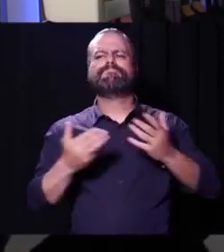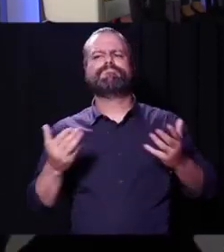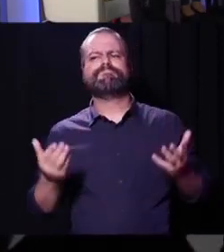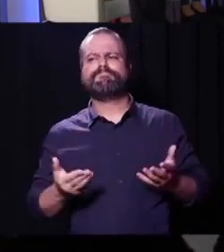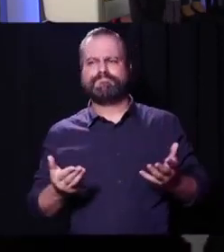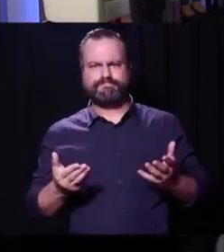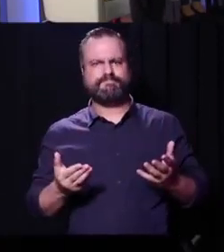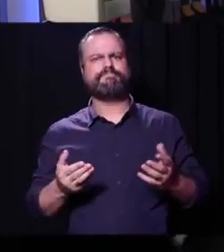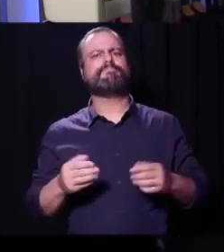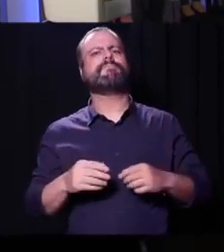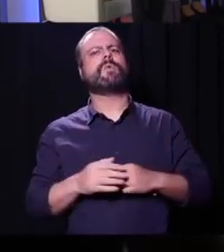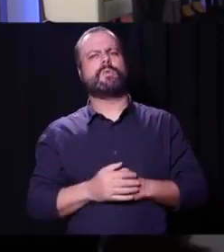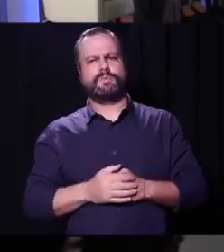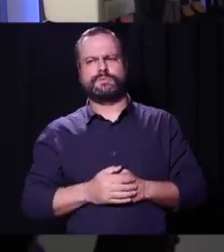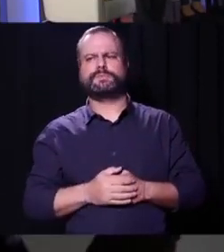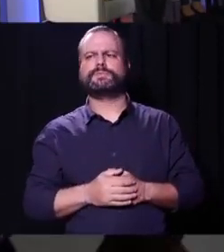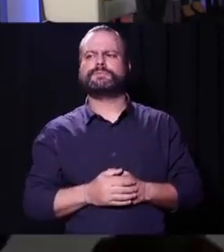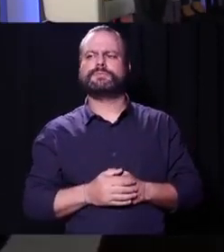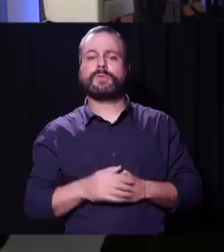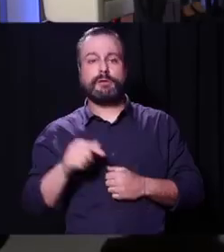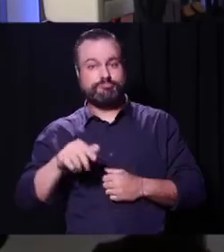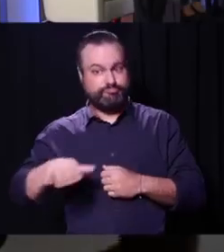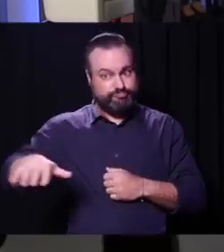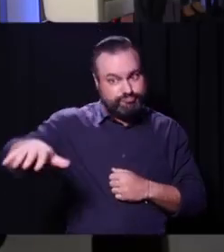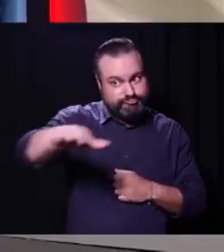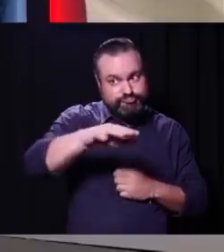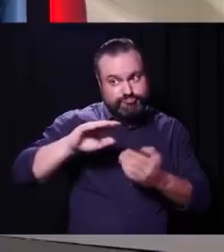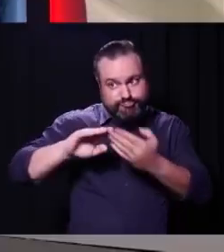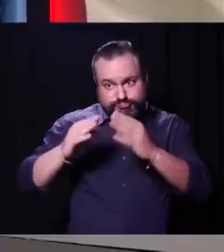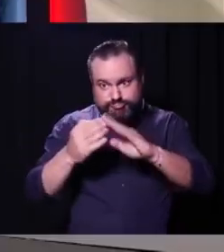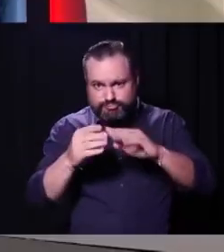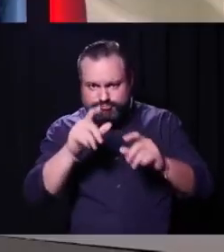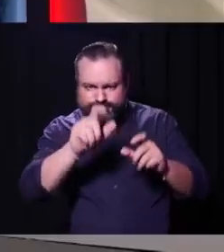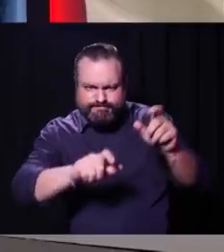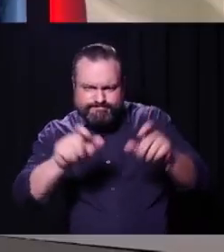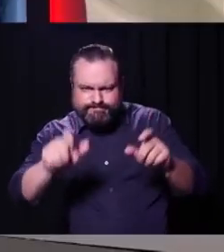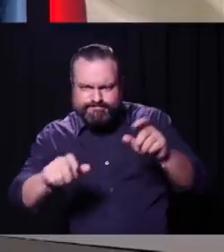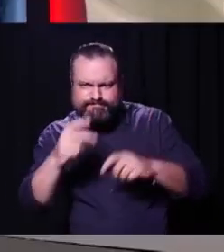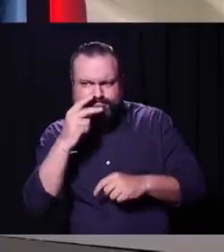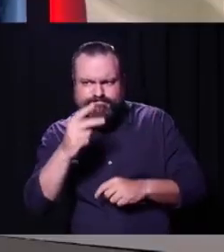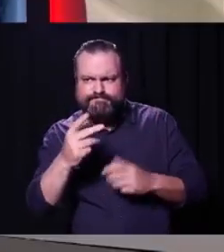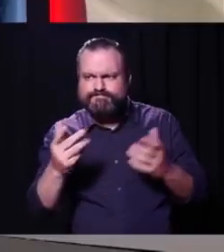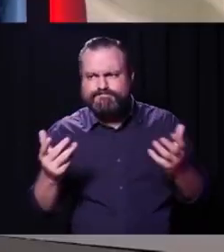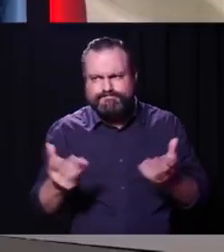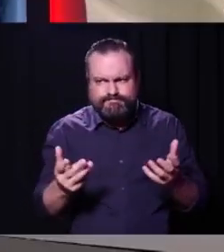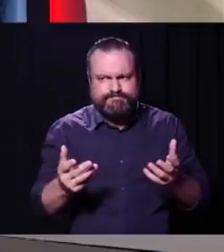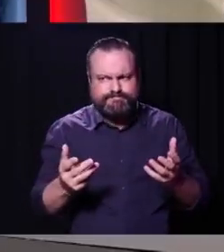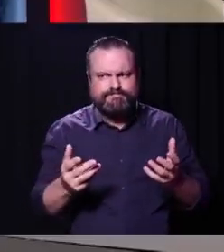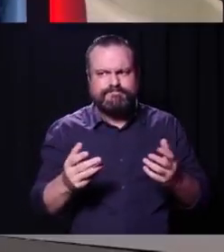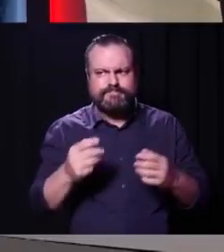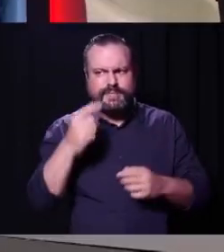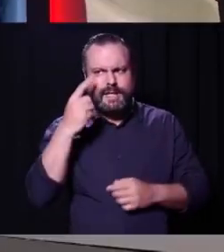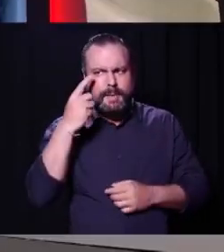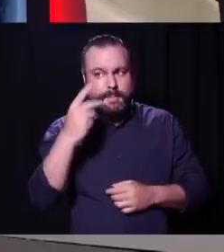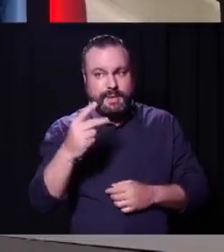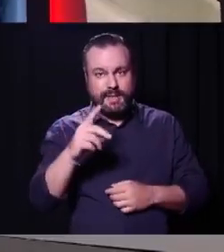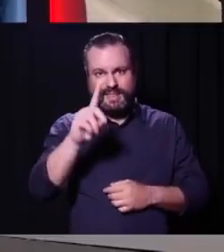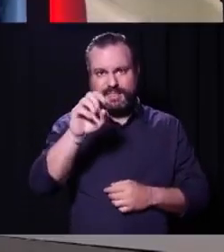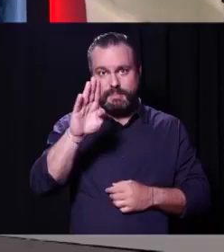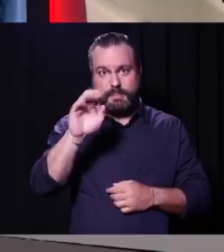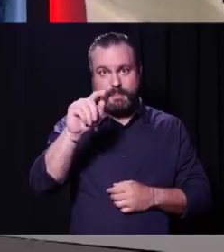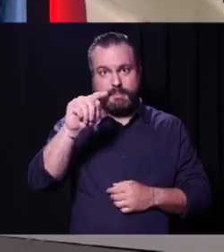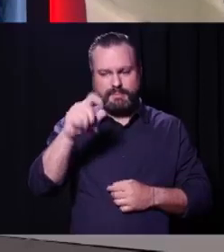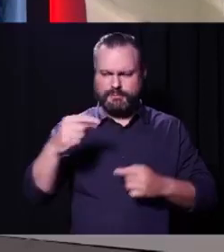Nos proponemos de esa manera generar un debate sobre las propuestas y las visiones, no solamente del partido, sino